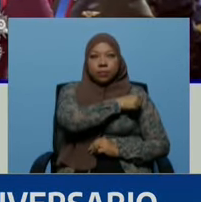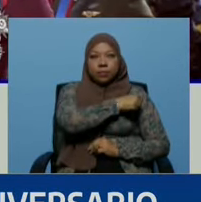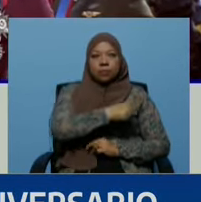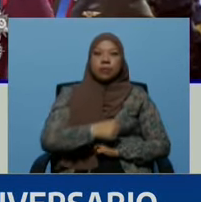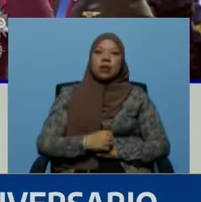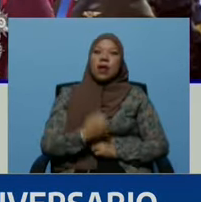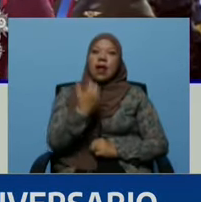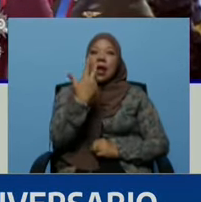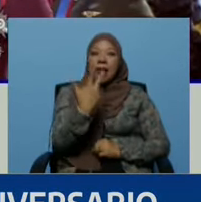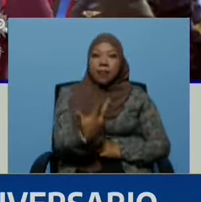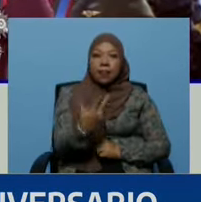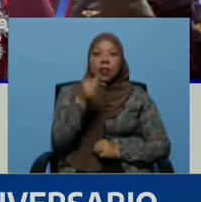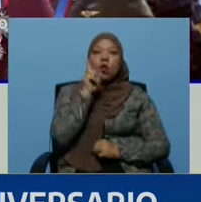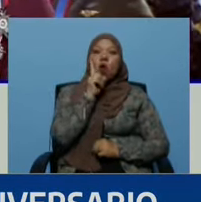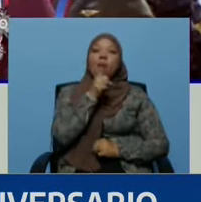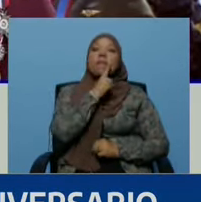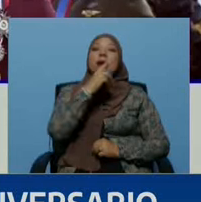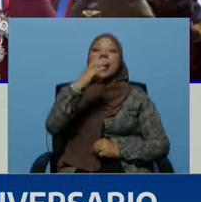Crespo Rojas,